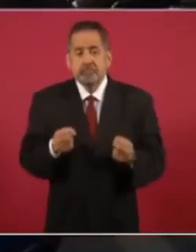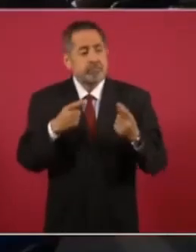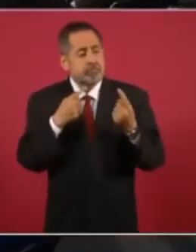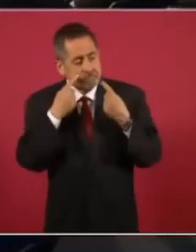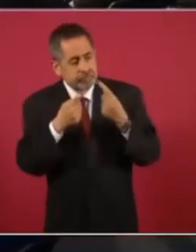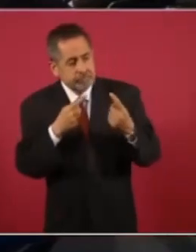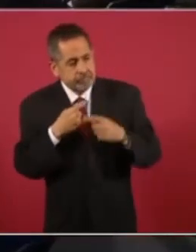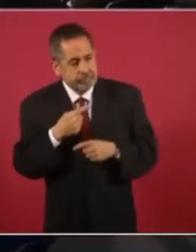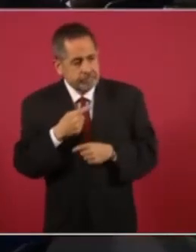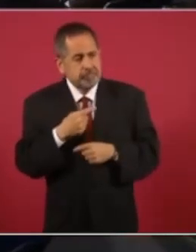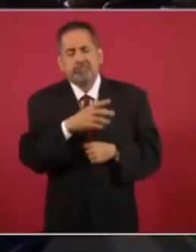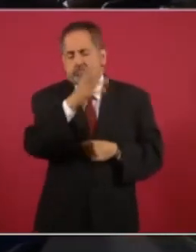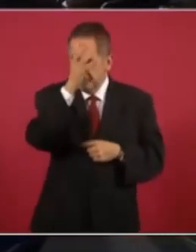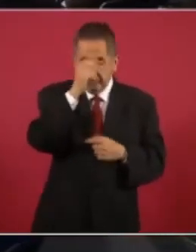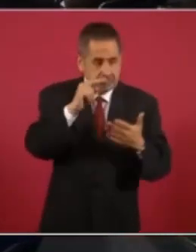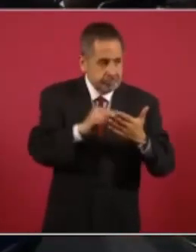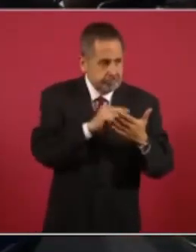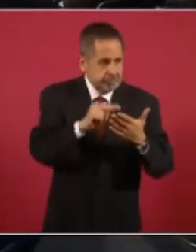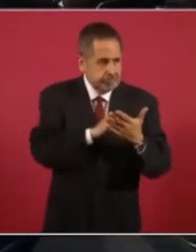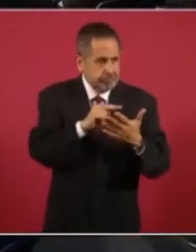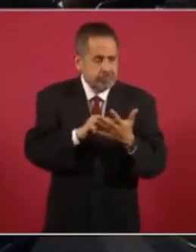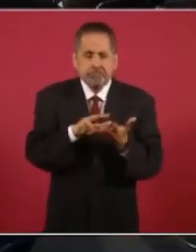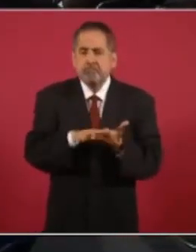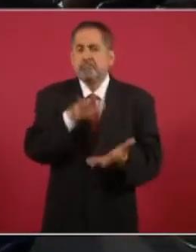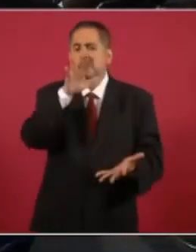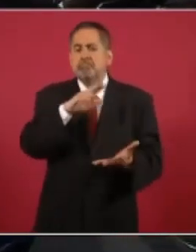llegamos a acuerdos con casi todas.